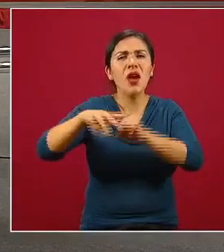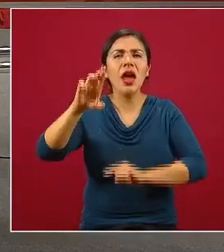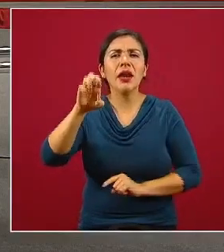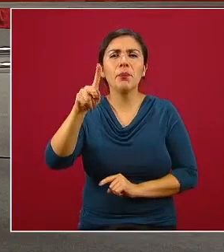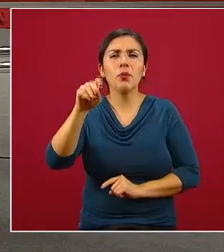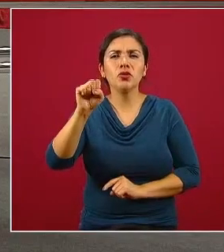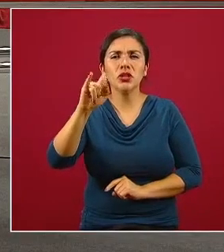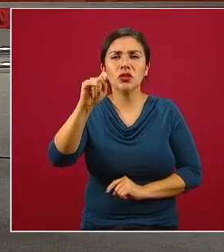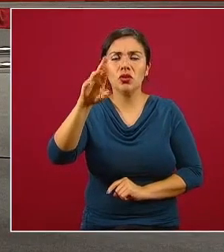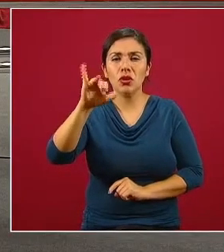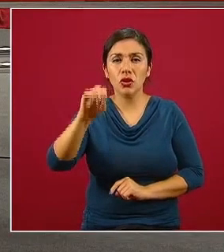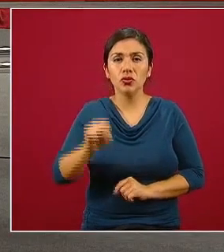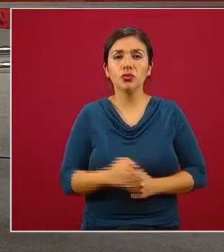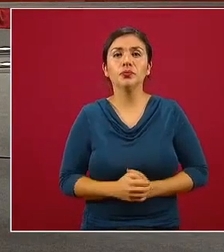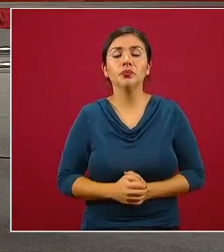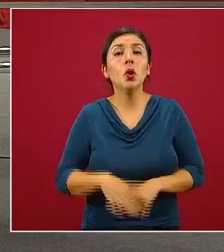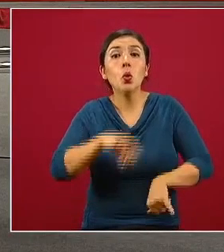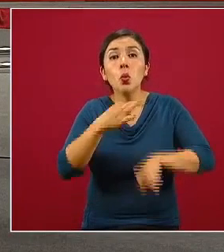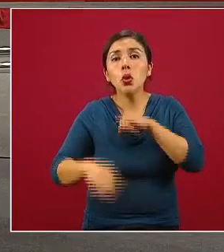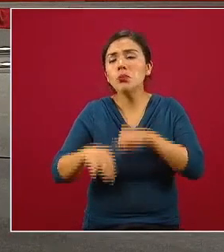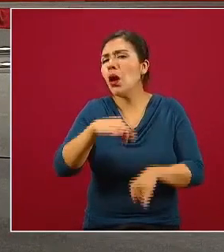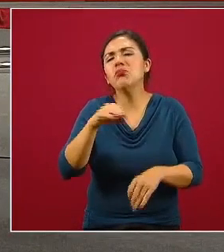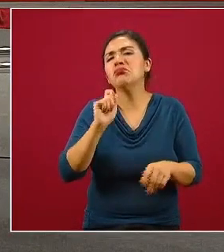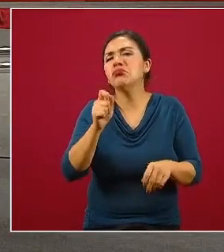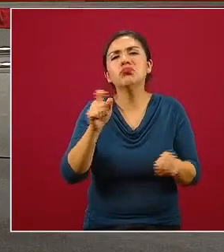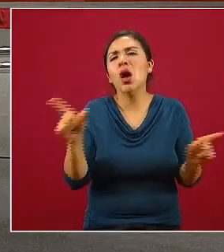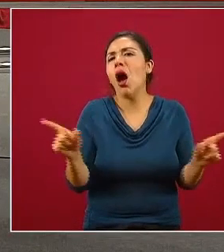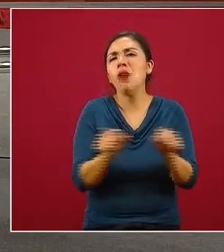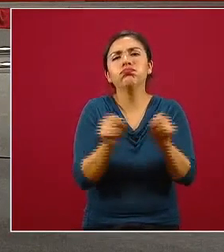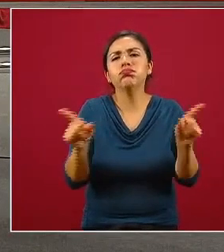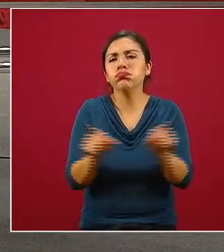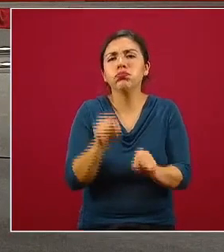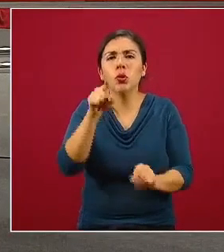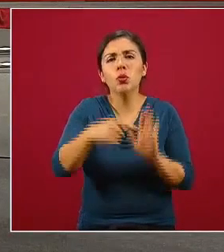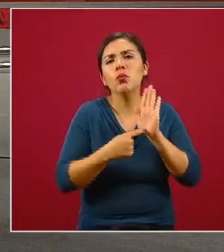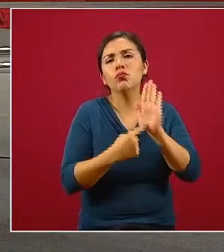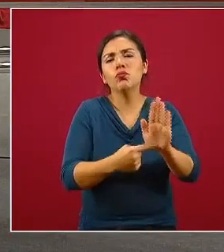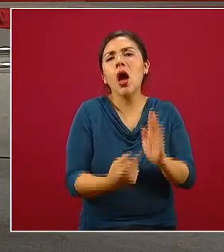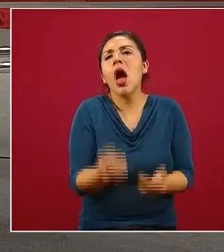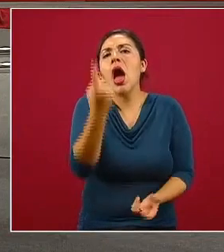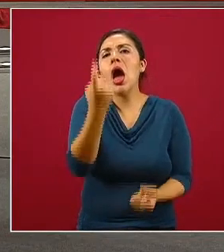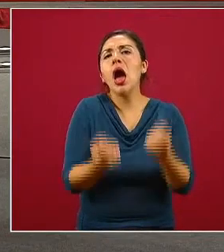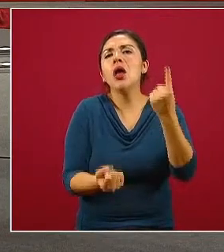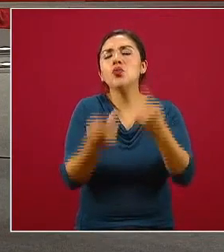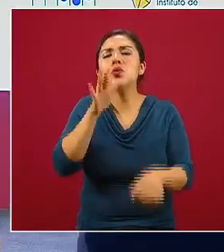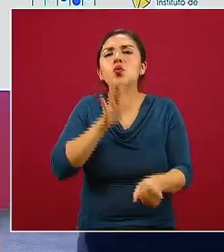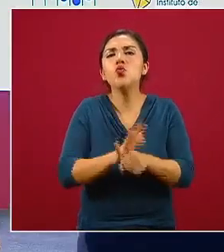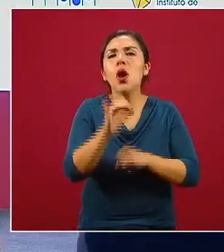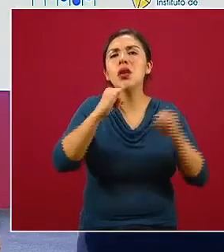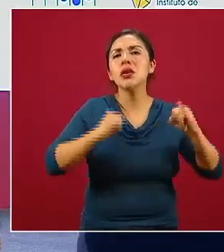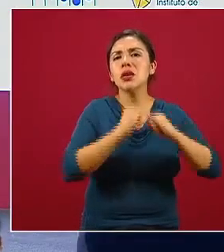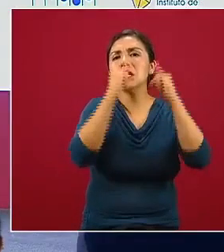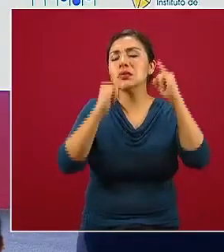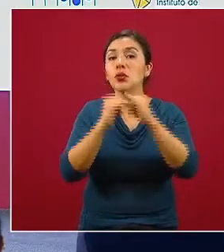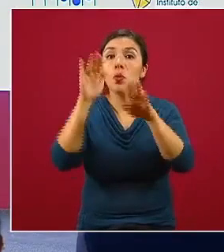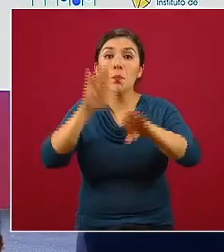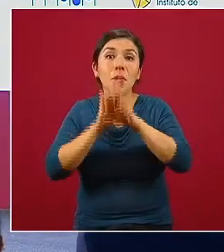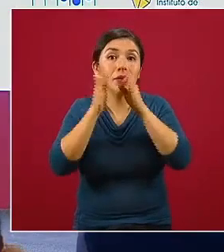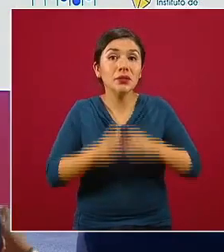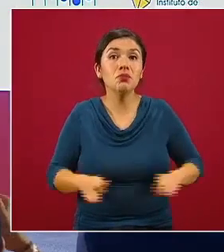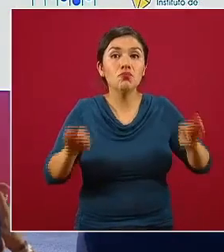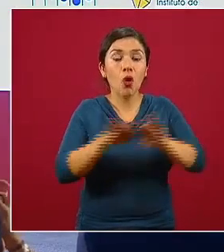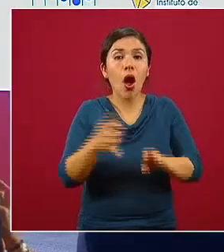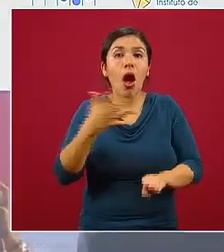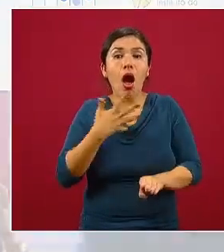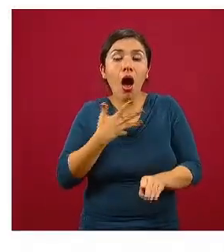la que sigue, simplemente resumo para ustedes algunas de las instituciones más importantes que